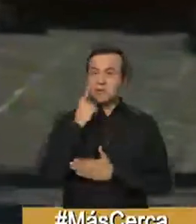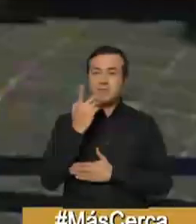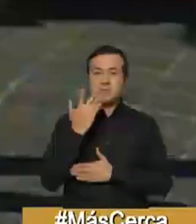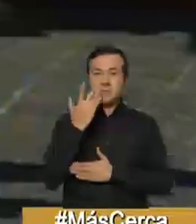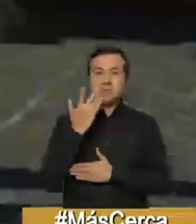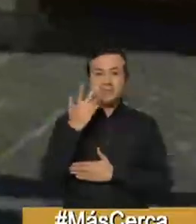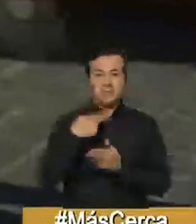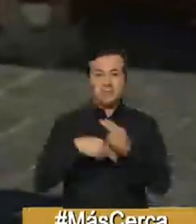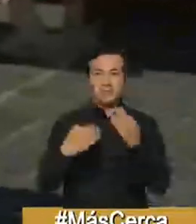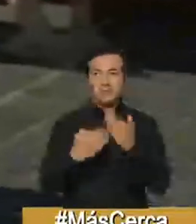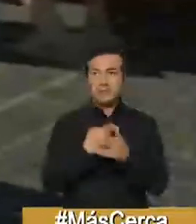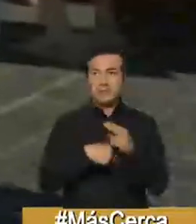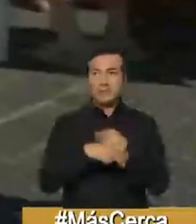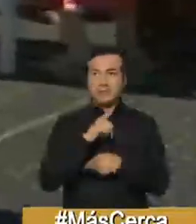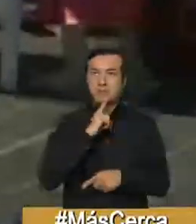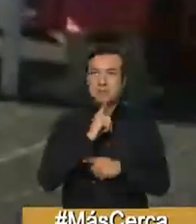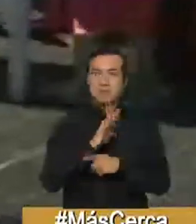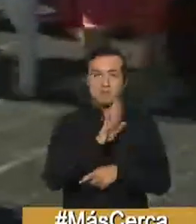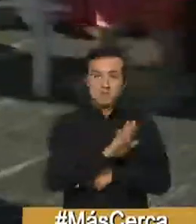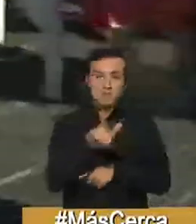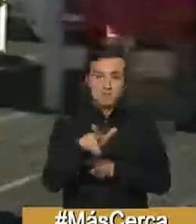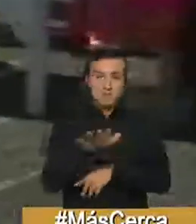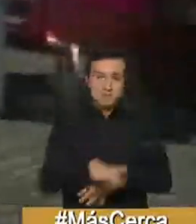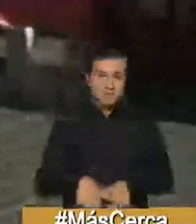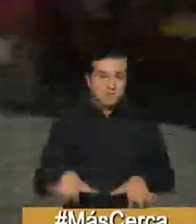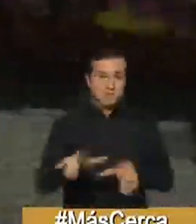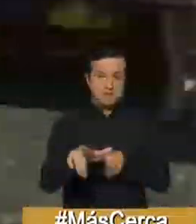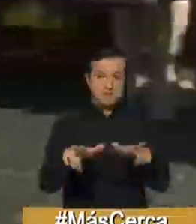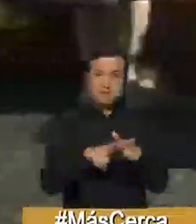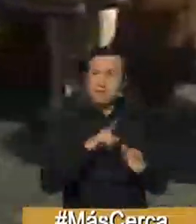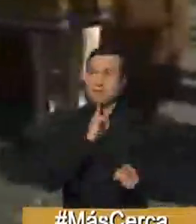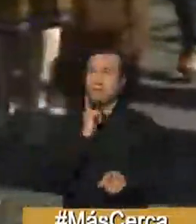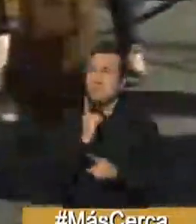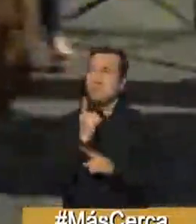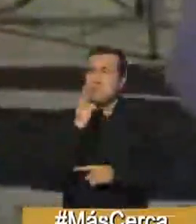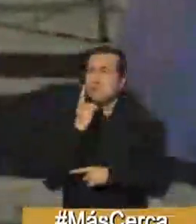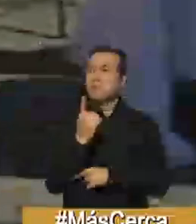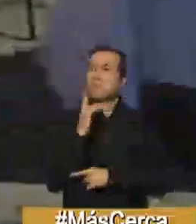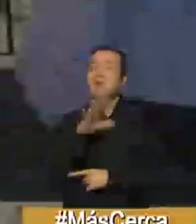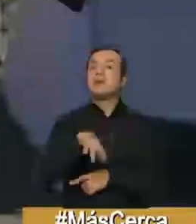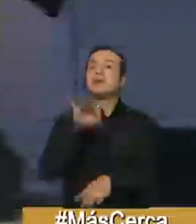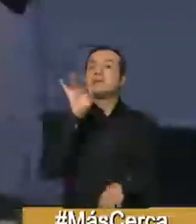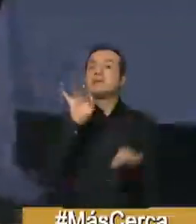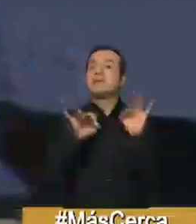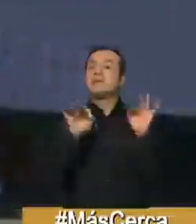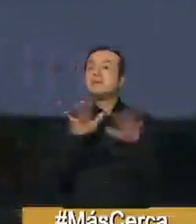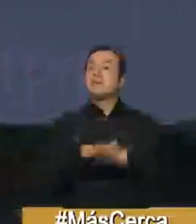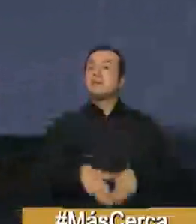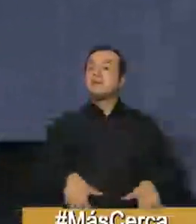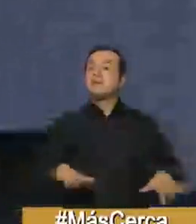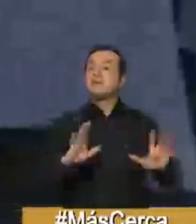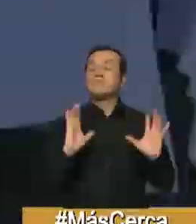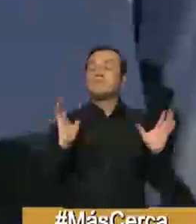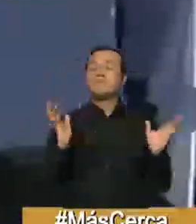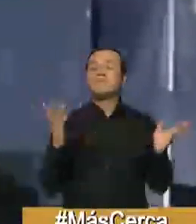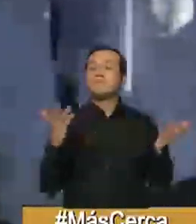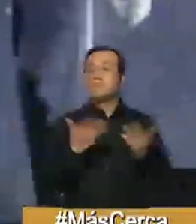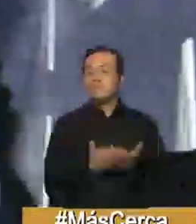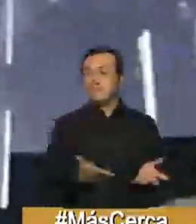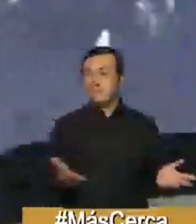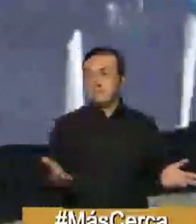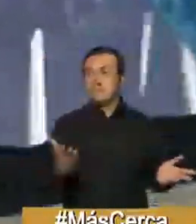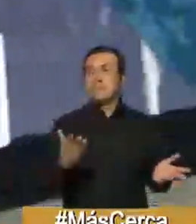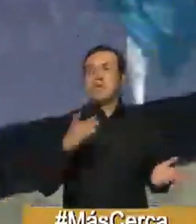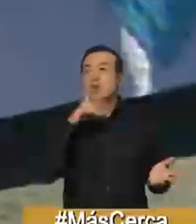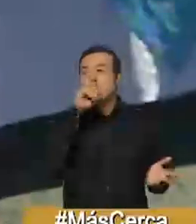nuestros emprendedores, quienes están presentes con las figuras icónicas de Sangolquí. Por ejemplo, el colibrí